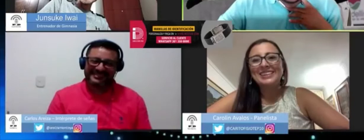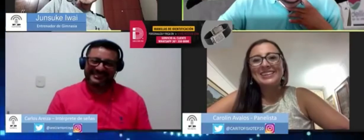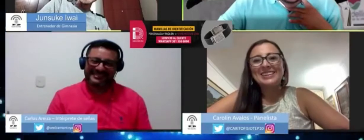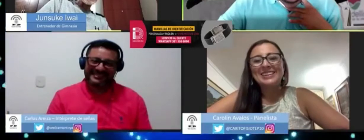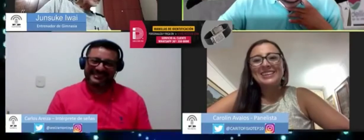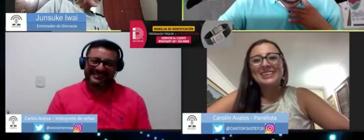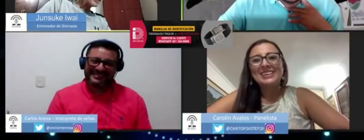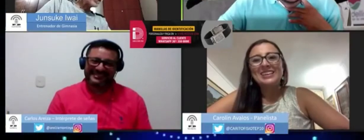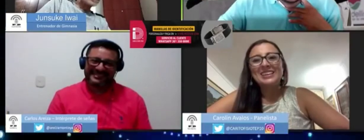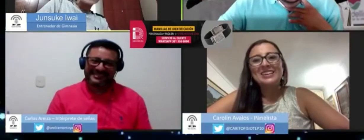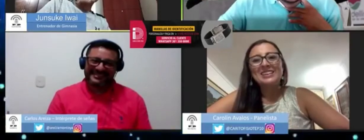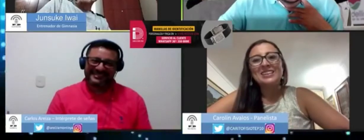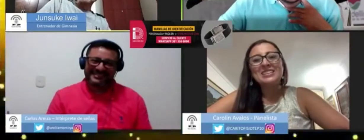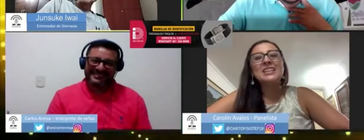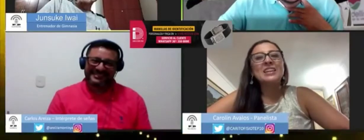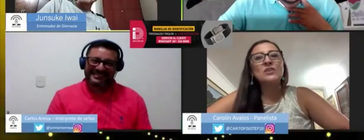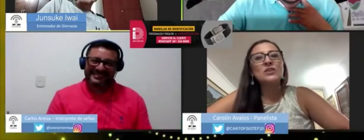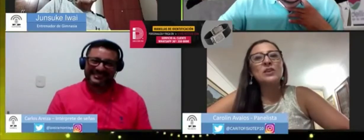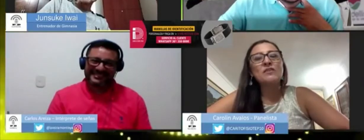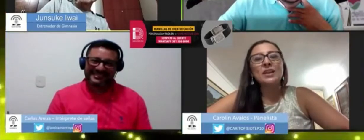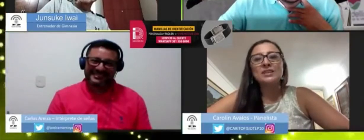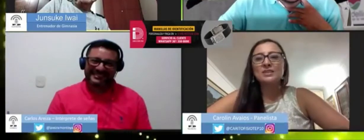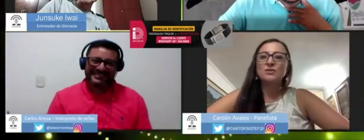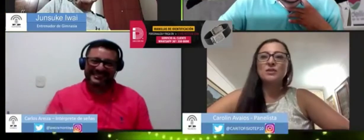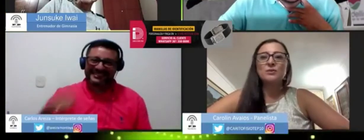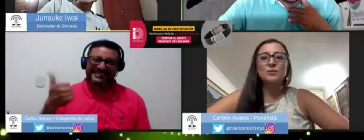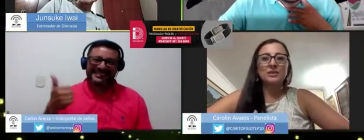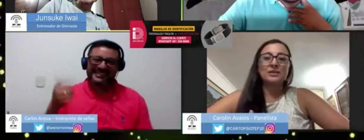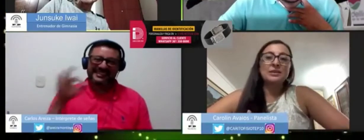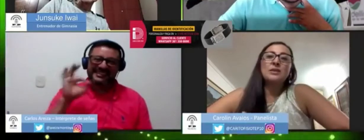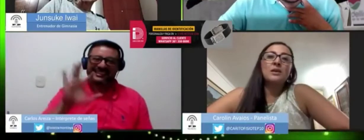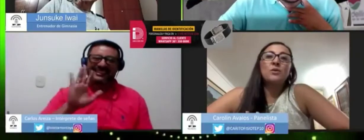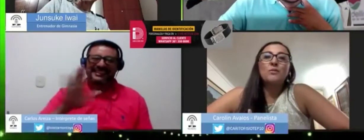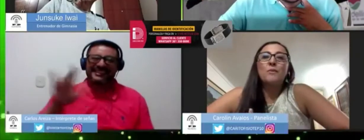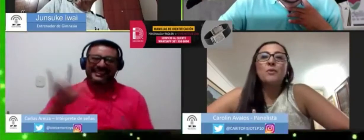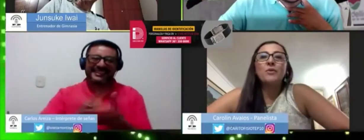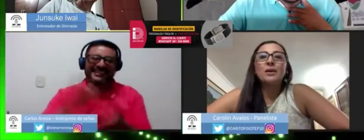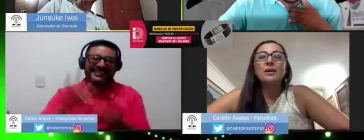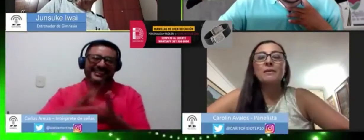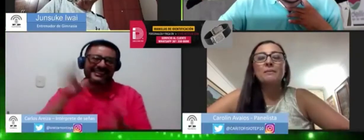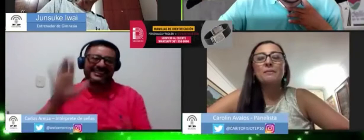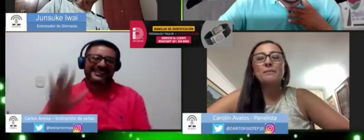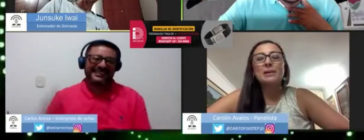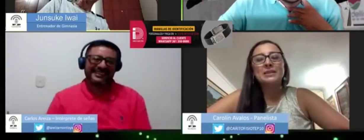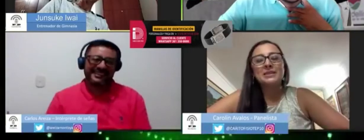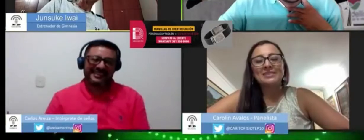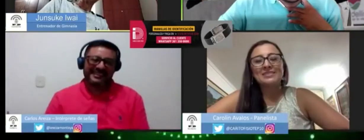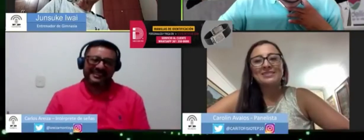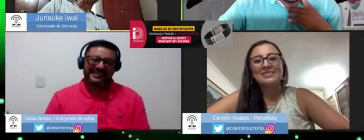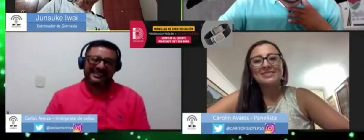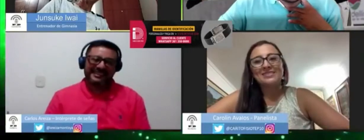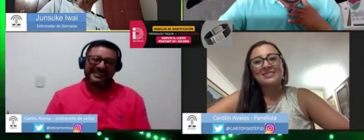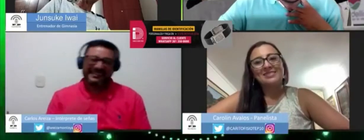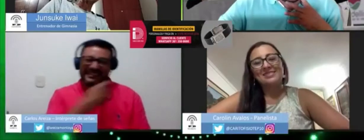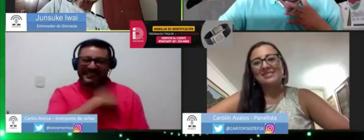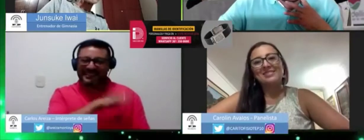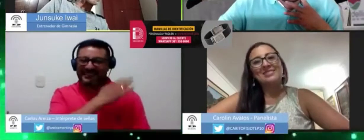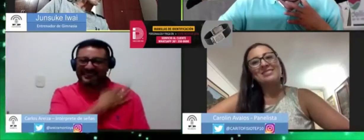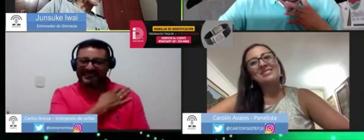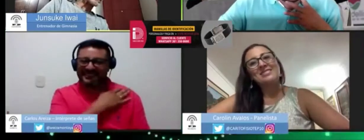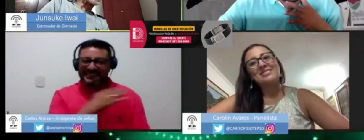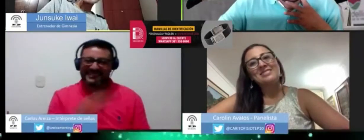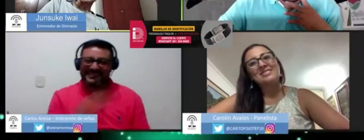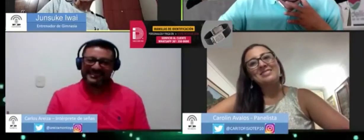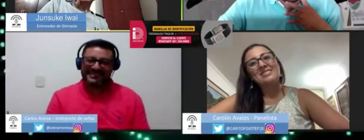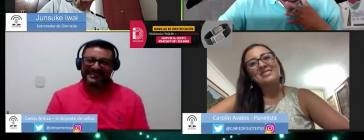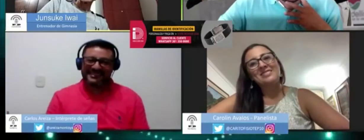¿Y qué? Que si tiene otros refranes que usted usa, que eso es algo como muy paisa. Muy paisa, no